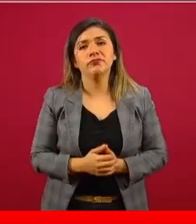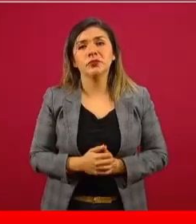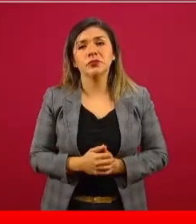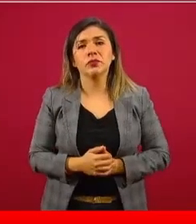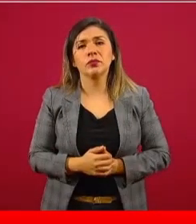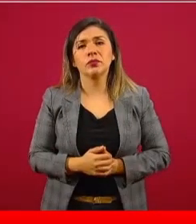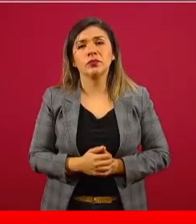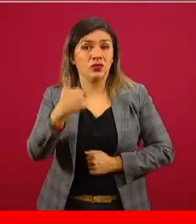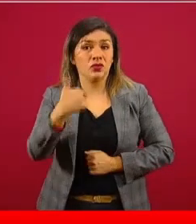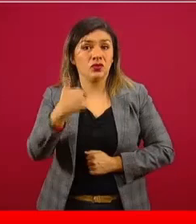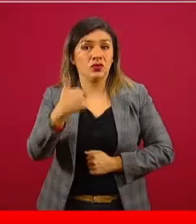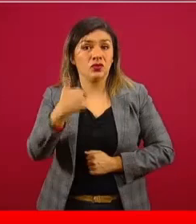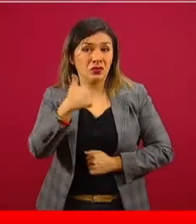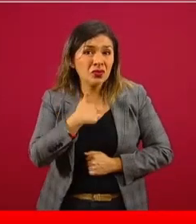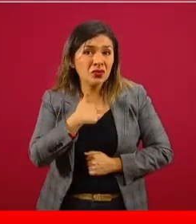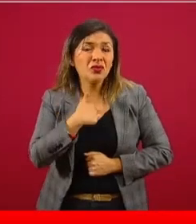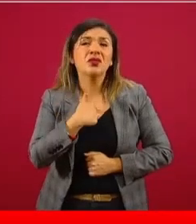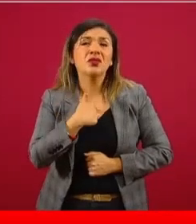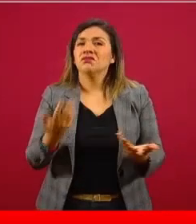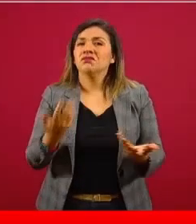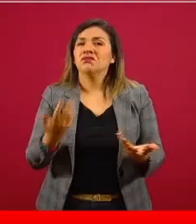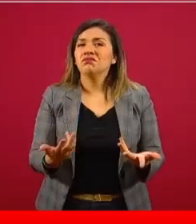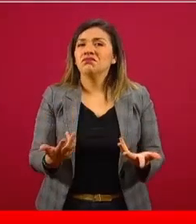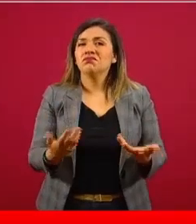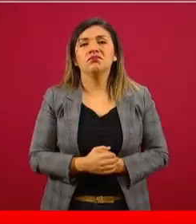No quiero yo